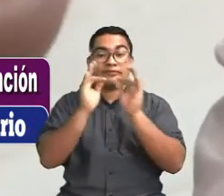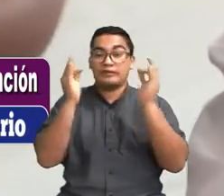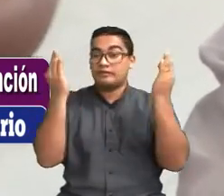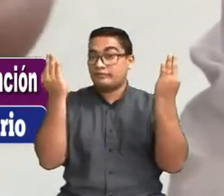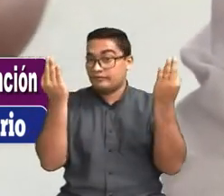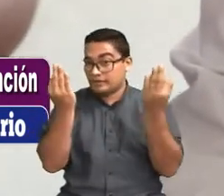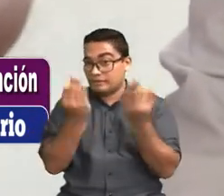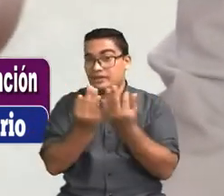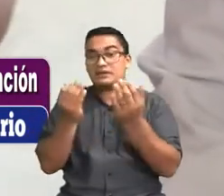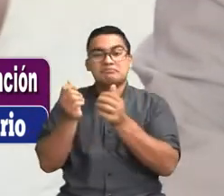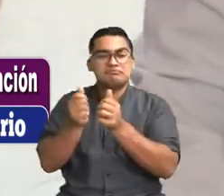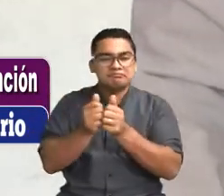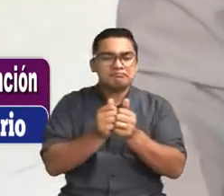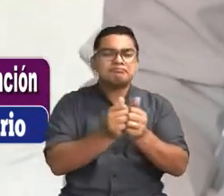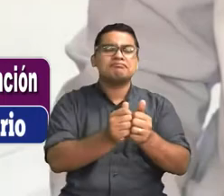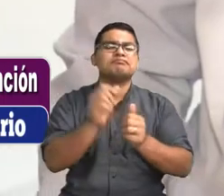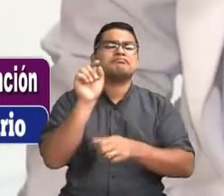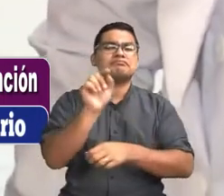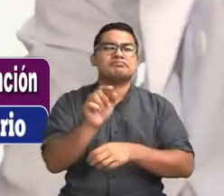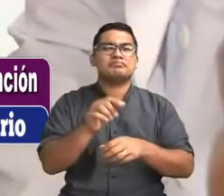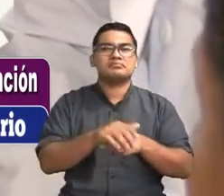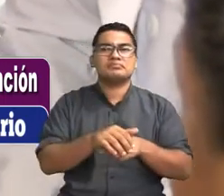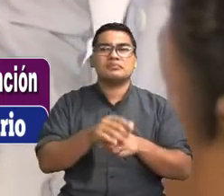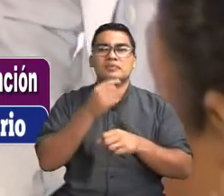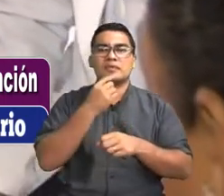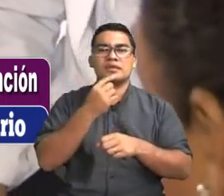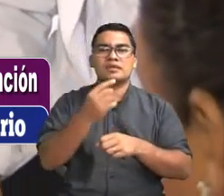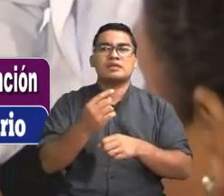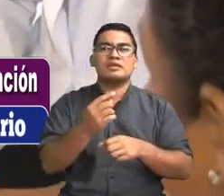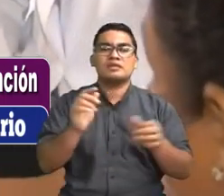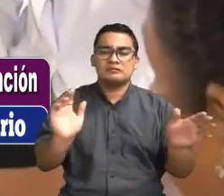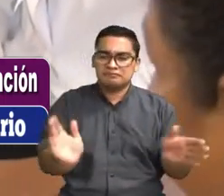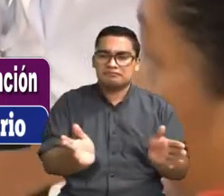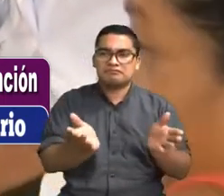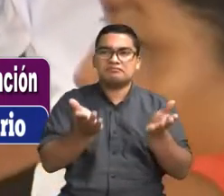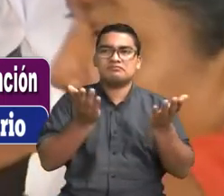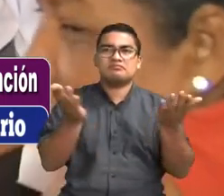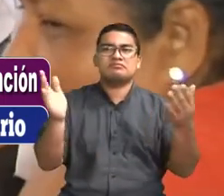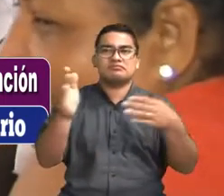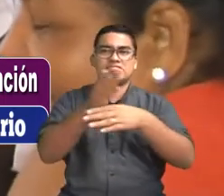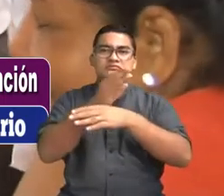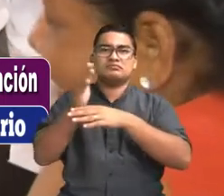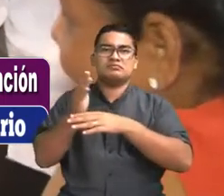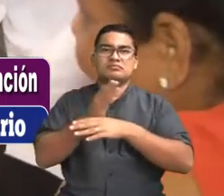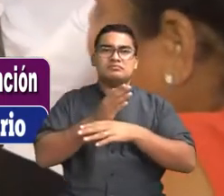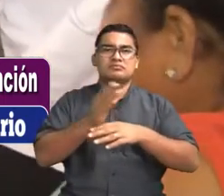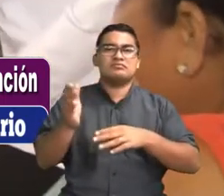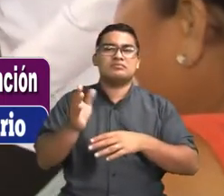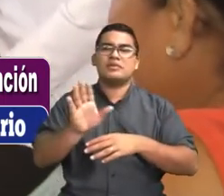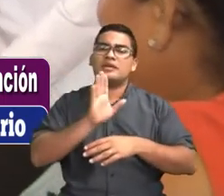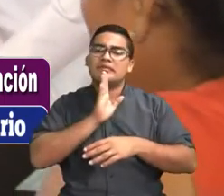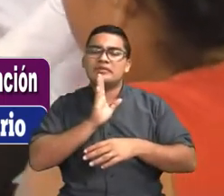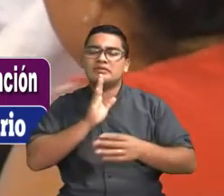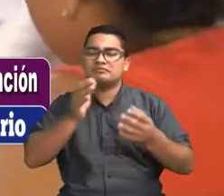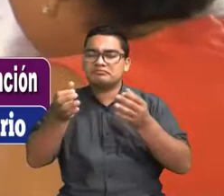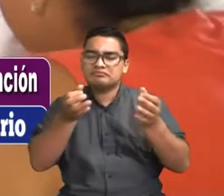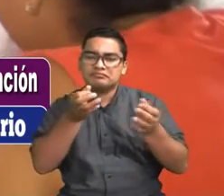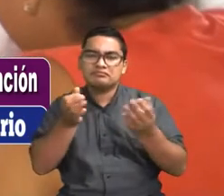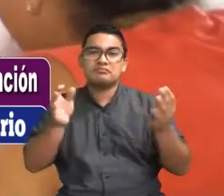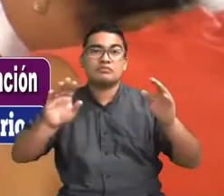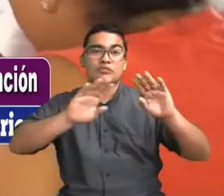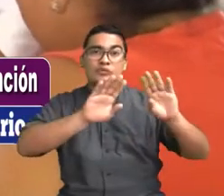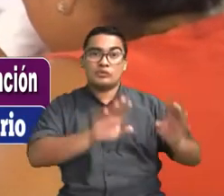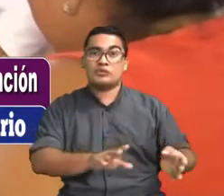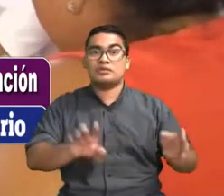pues es, a veces. Así es. Y ahí pues se promueve a través de toda esa parte de las charlas, de la capacitación a las